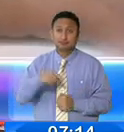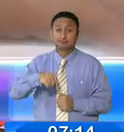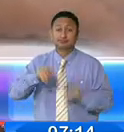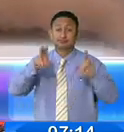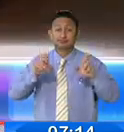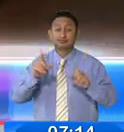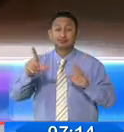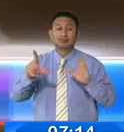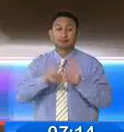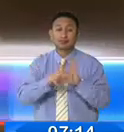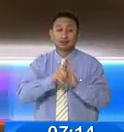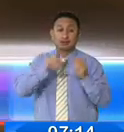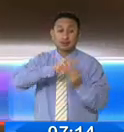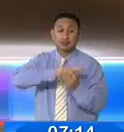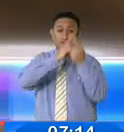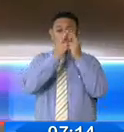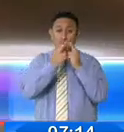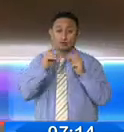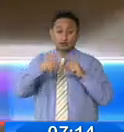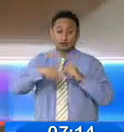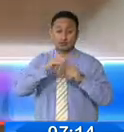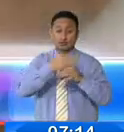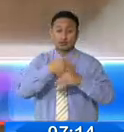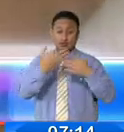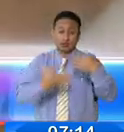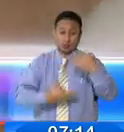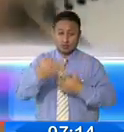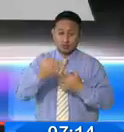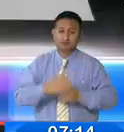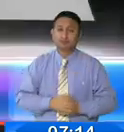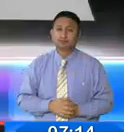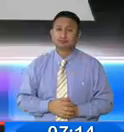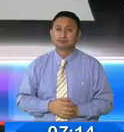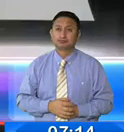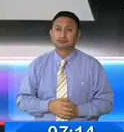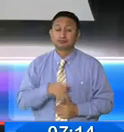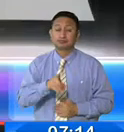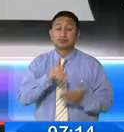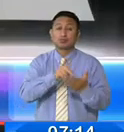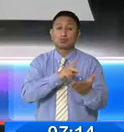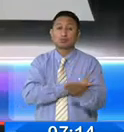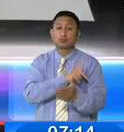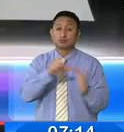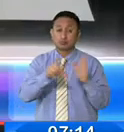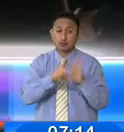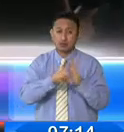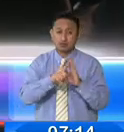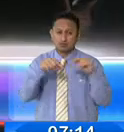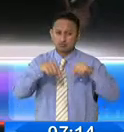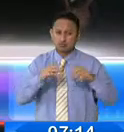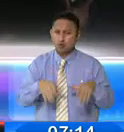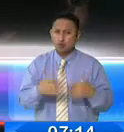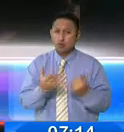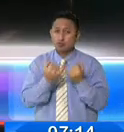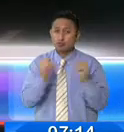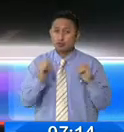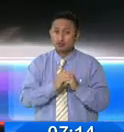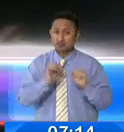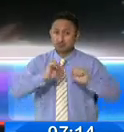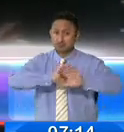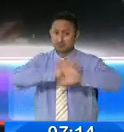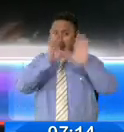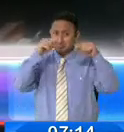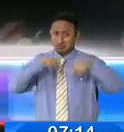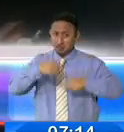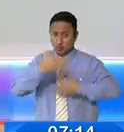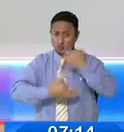parcial a las reformas al Código de la Función Judicial. Un proyecto de ley que busca independencia y transparencia en el sector